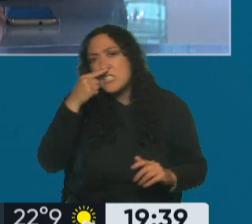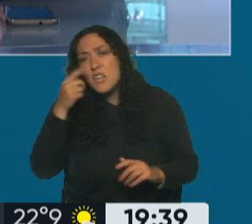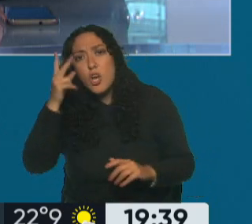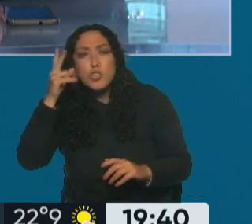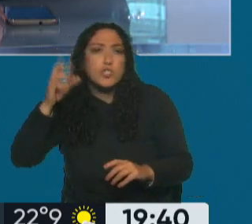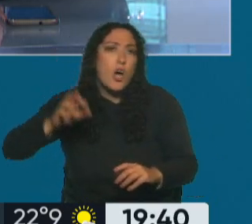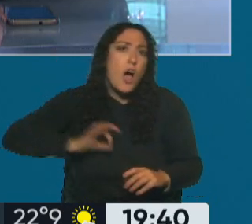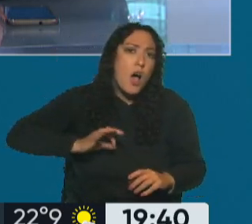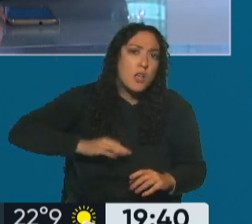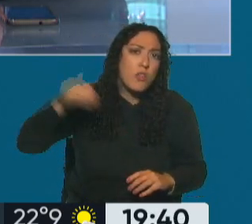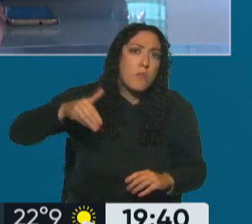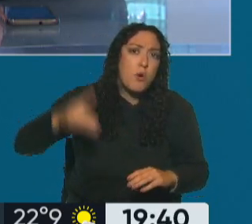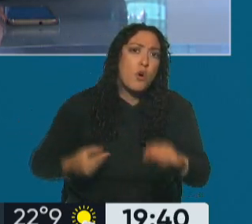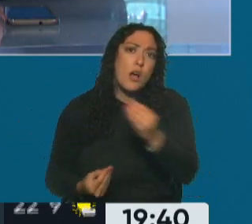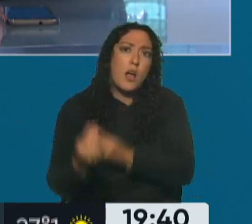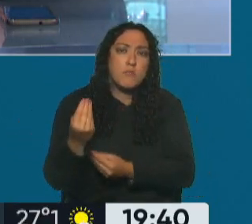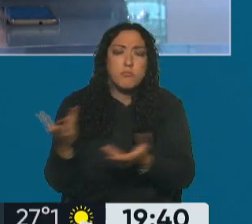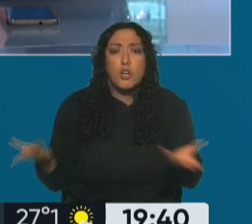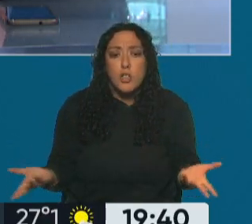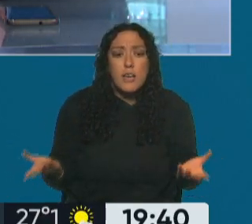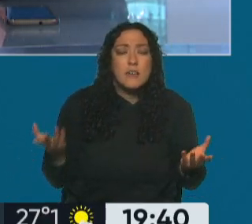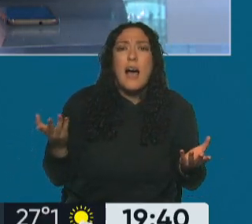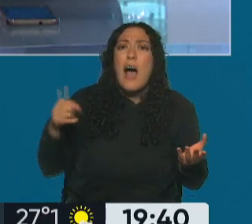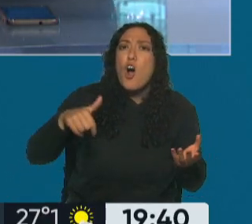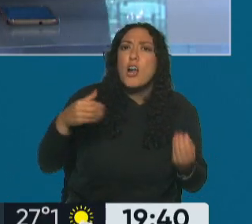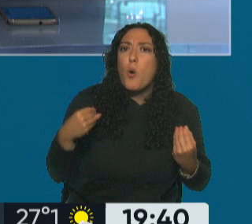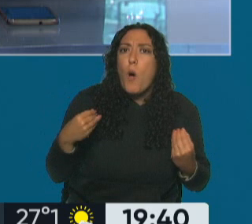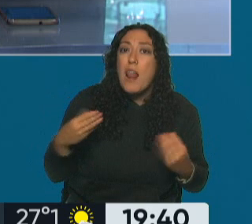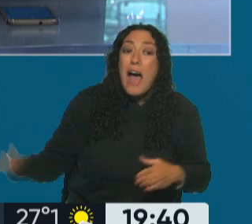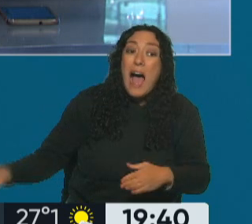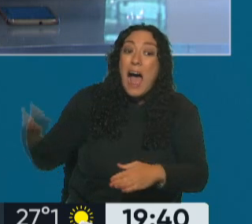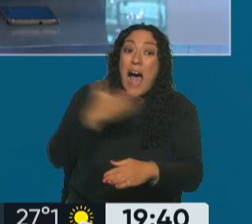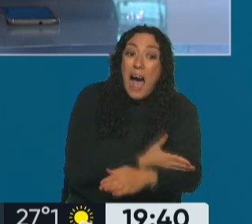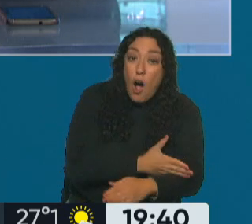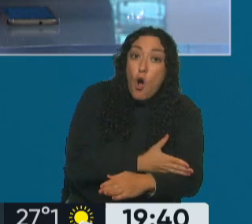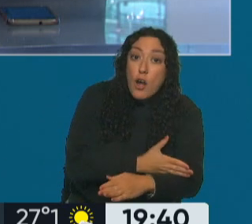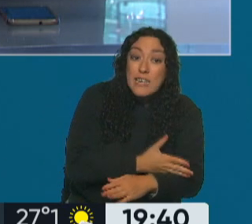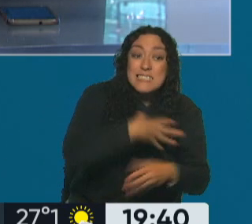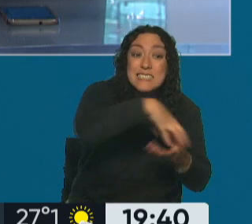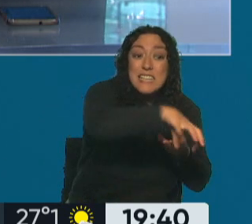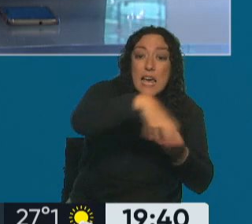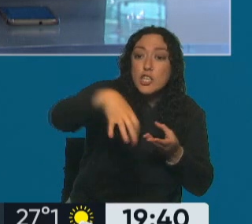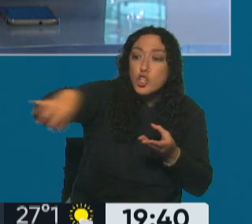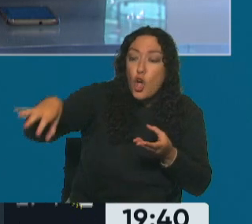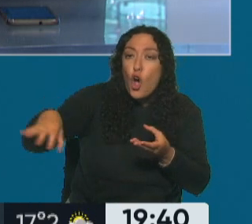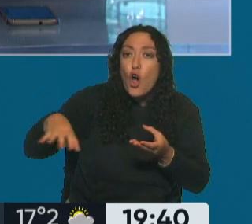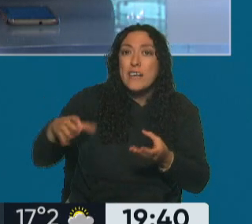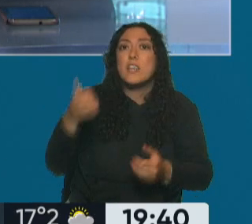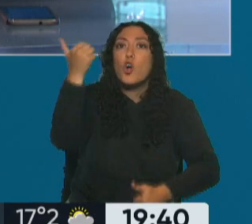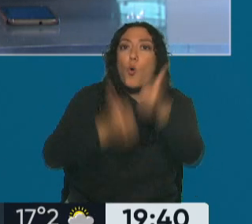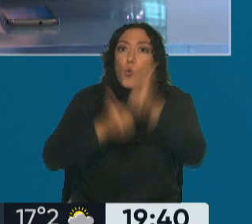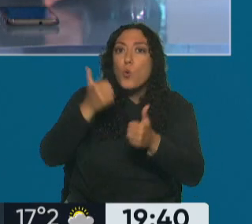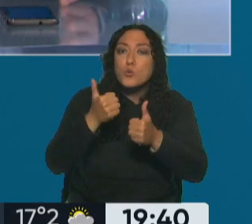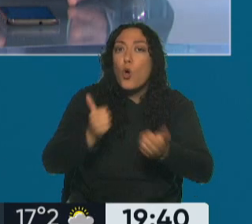años qué es lo que van a hacer ahora bueno van a hacer concurso fuero por fuero antes de que se produzca la vacante